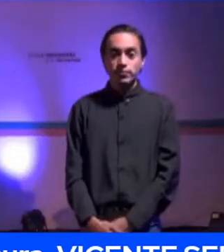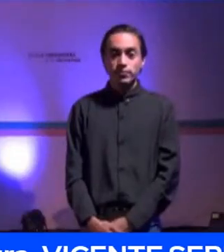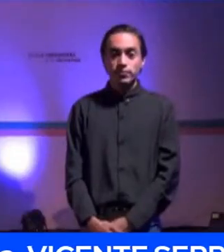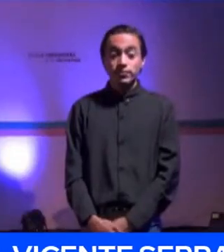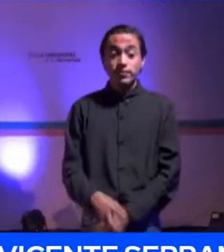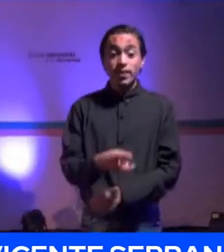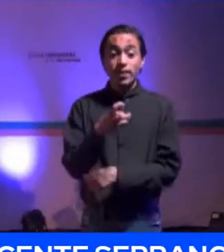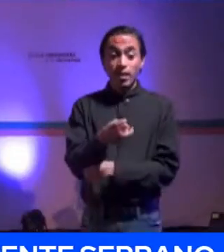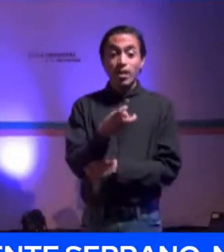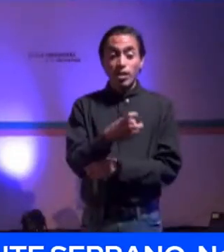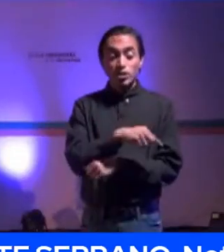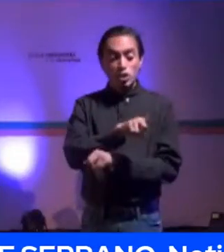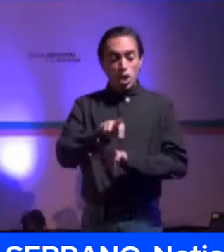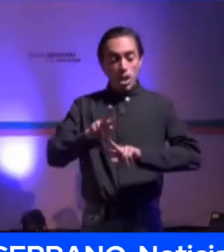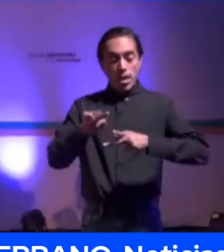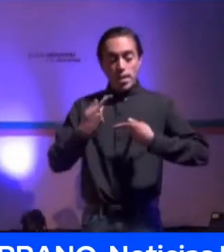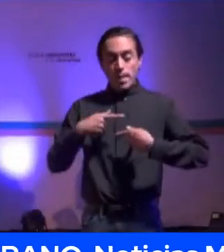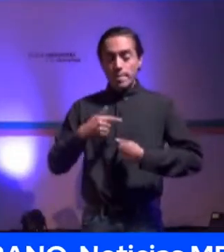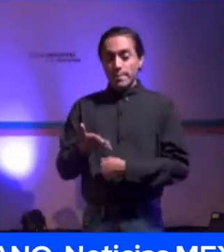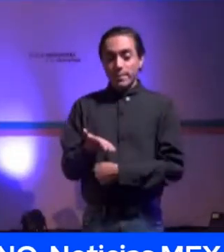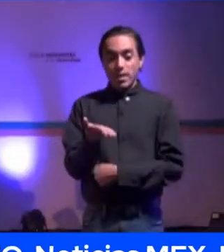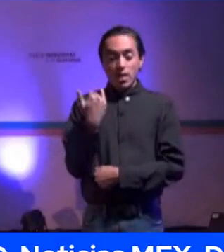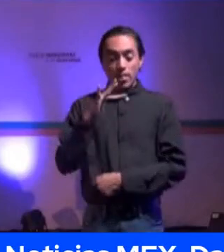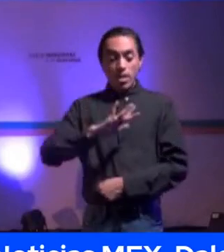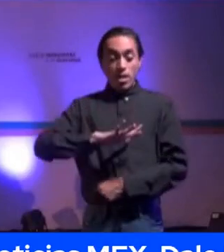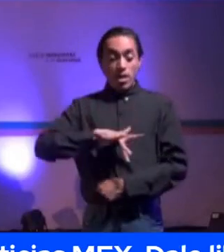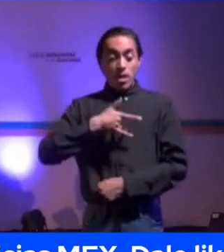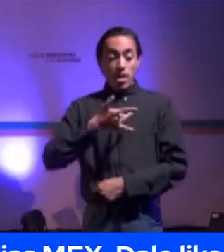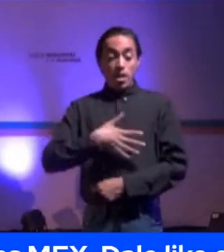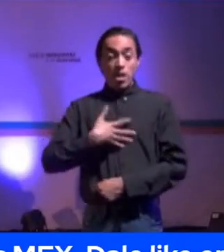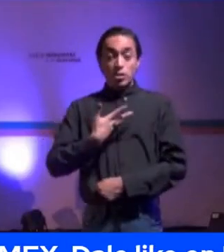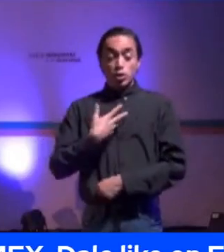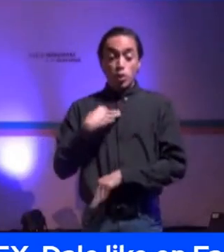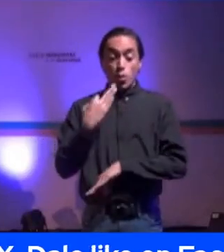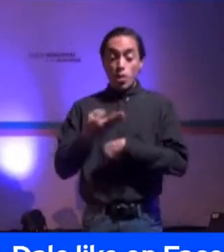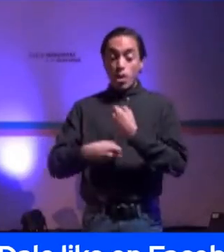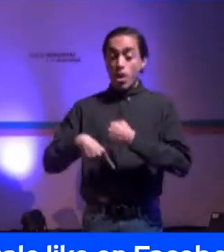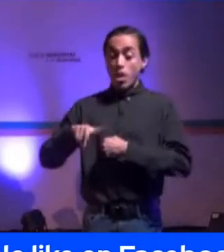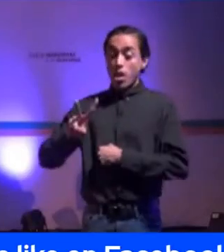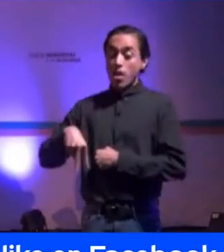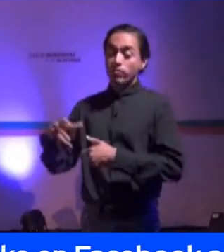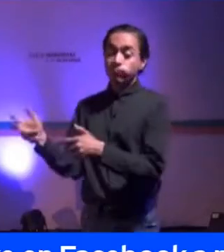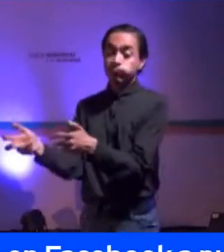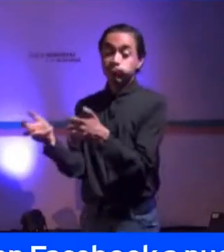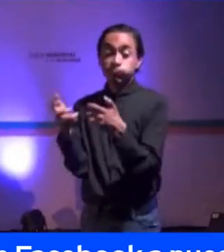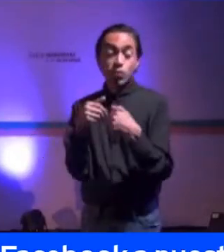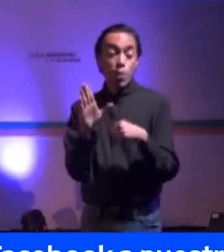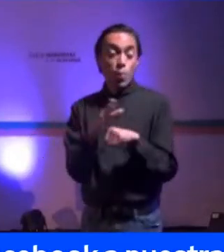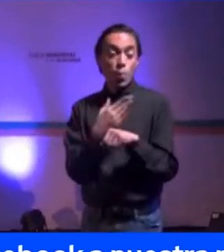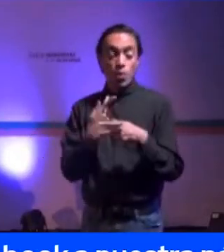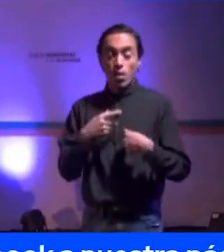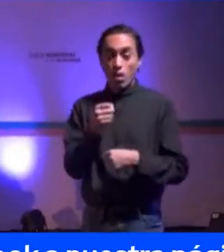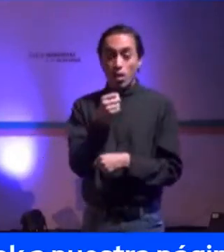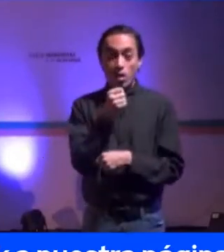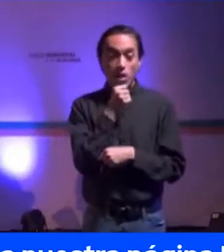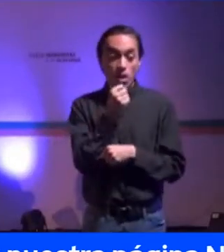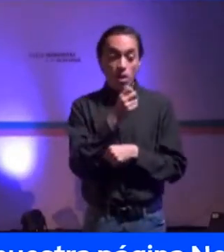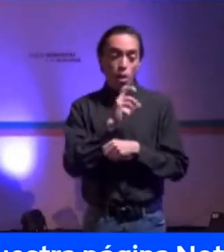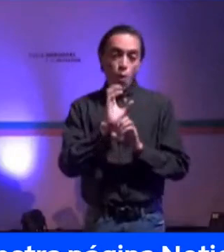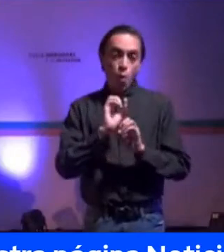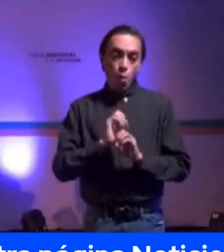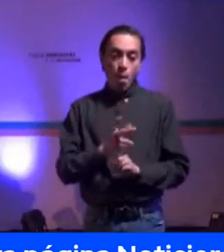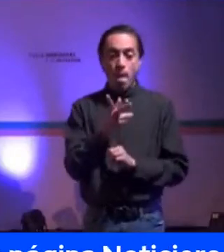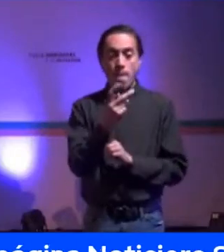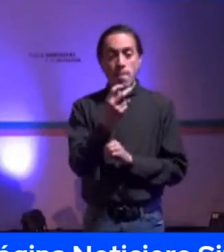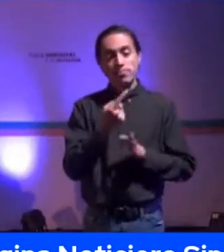Esos son los personajes que antes se sentían dueños de la verdad, porque fue periodista o presentadora de